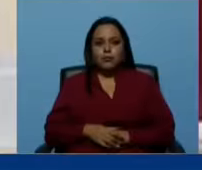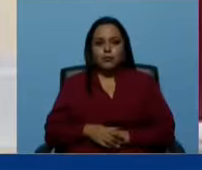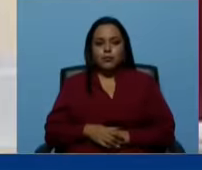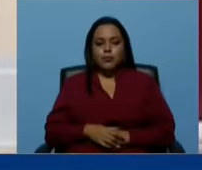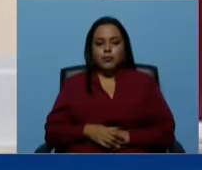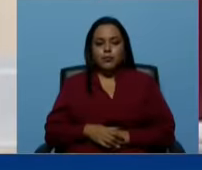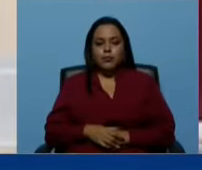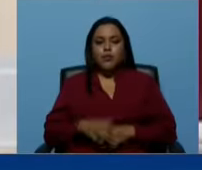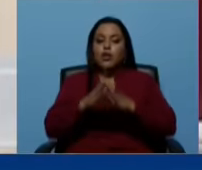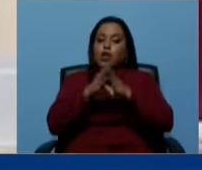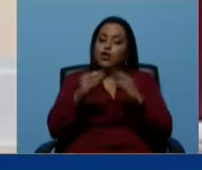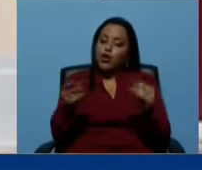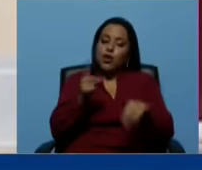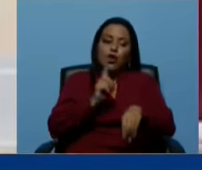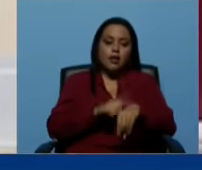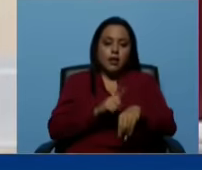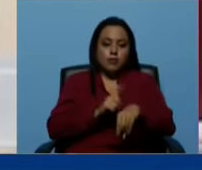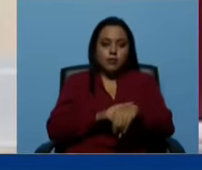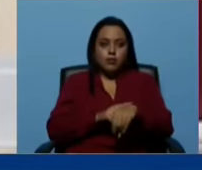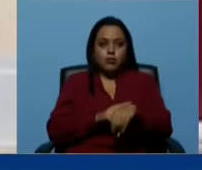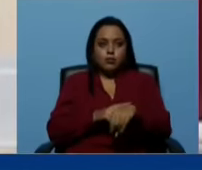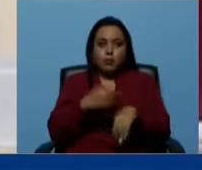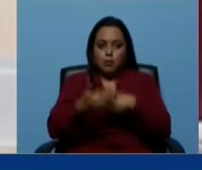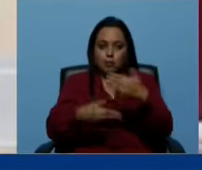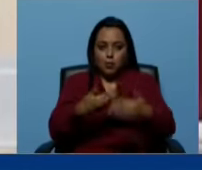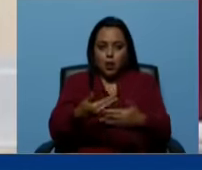Todo en su momento. Ahora,